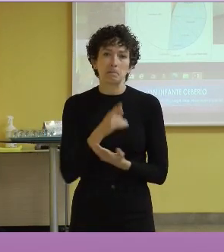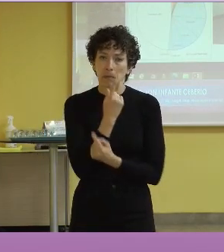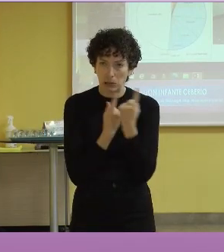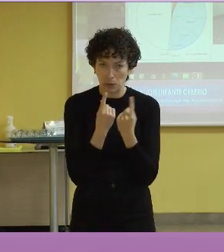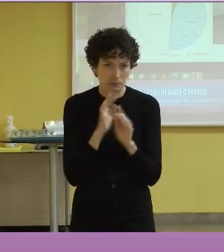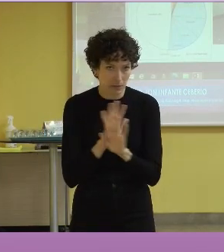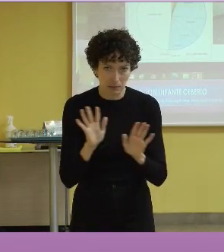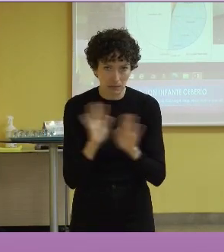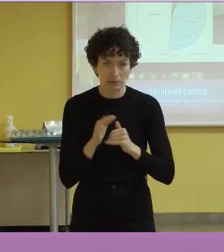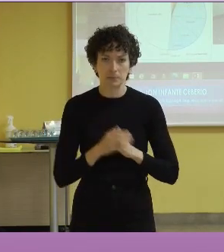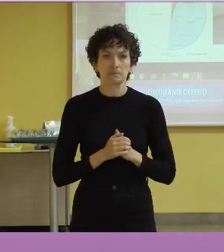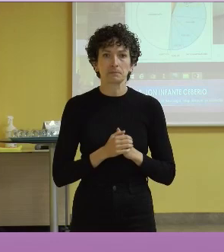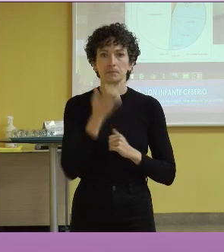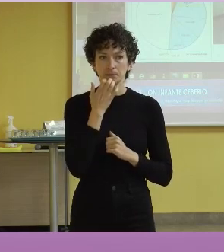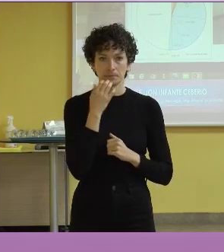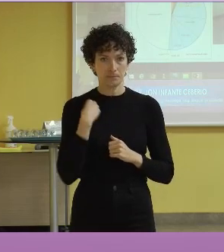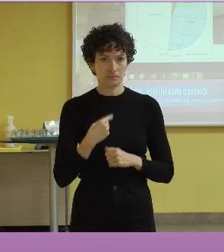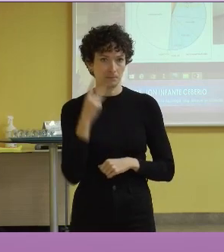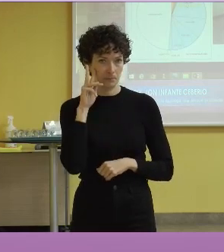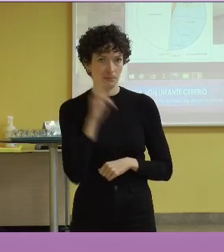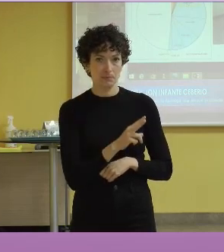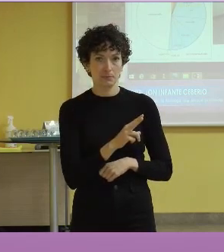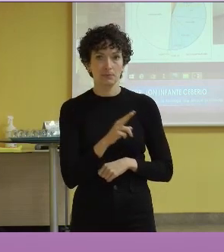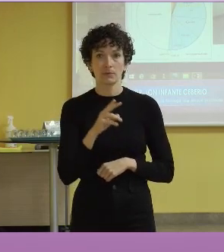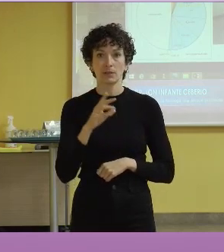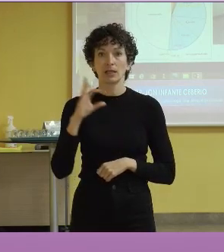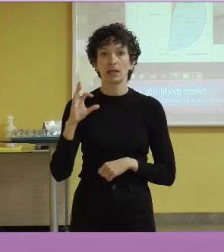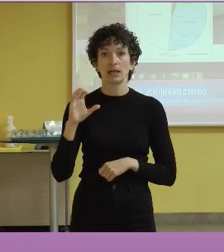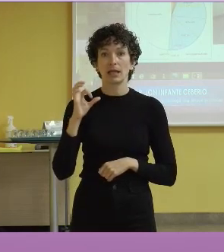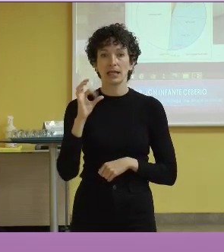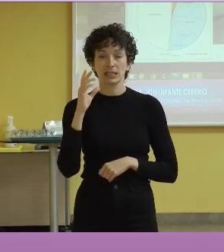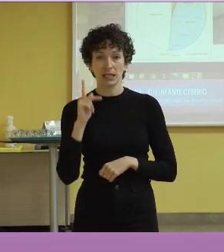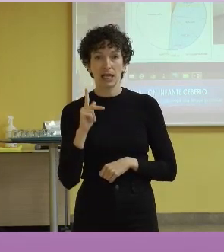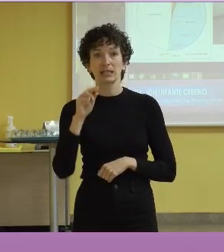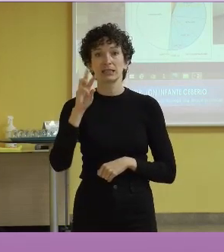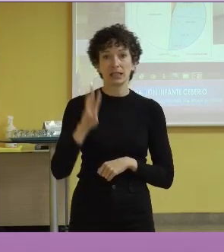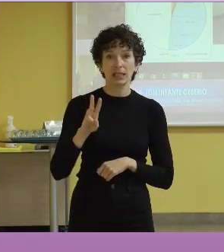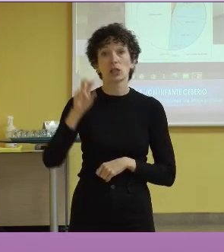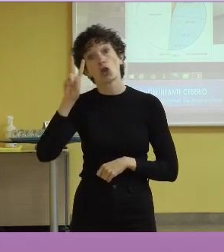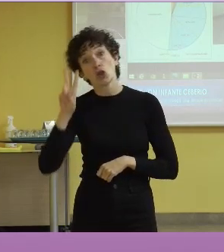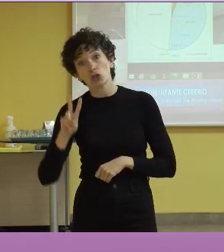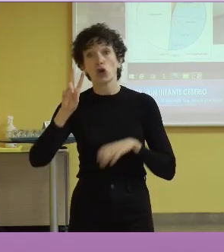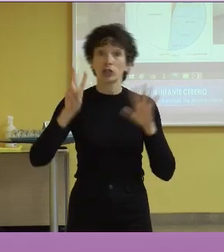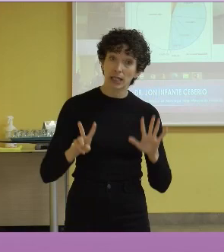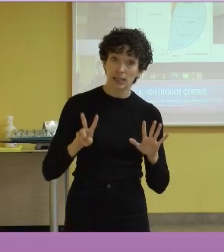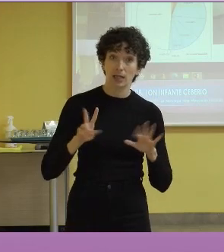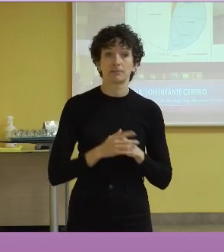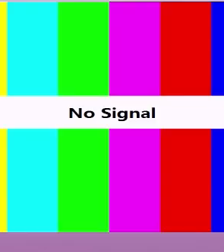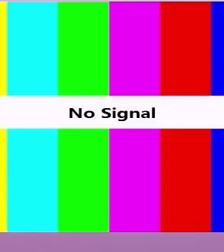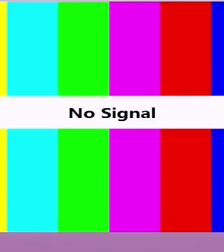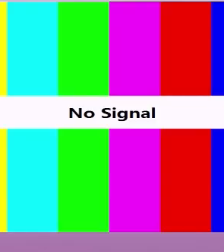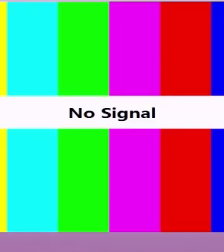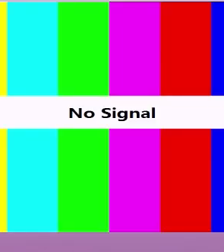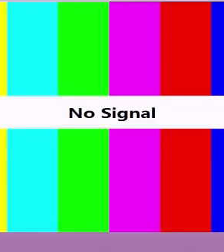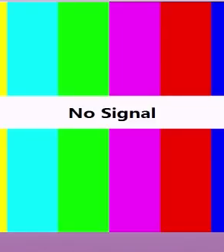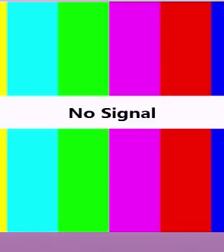pocas. Las más frecuentes pues son estas que vemos aquí, la SK3, la SK2, la SK1, la SK7. Todas las demás tienen una